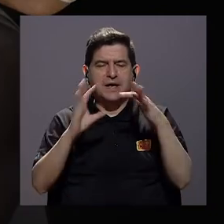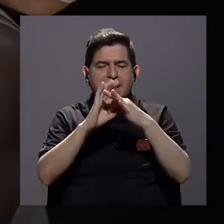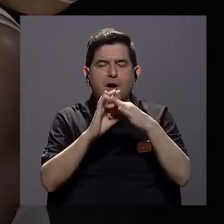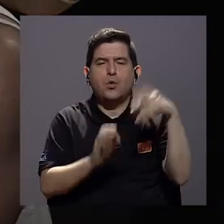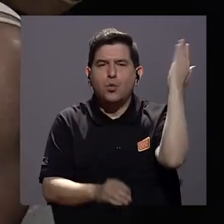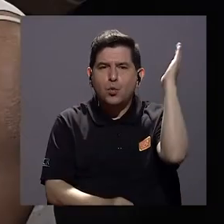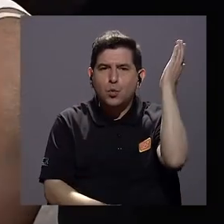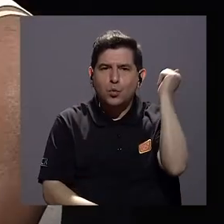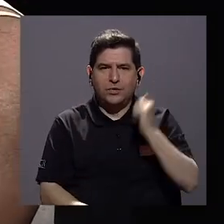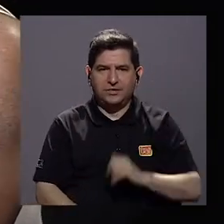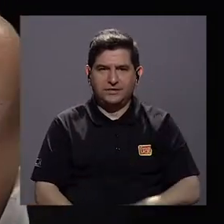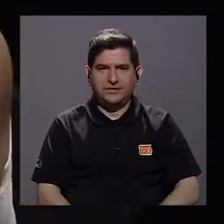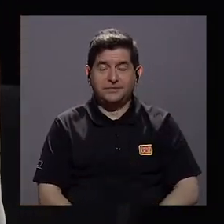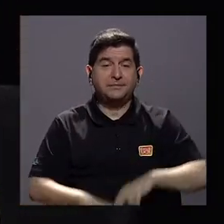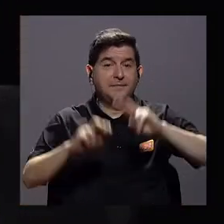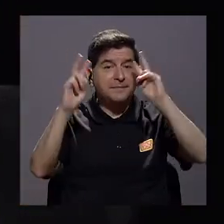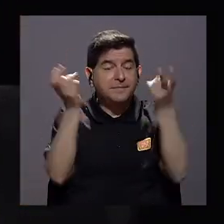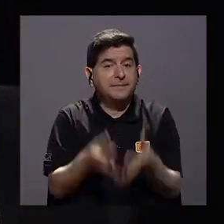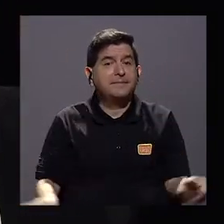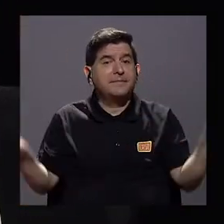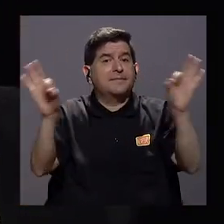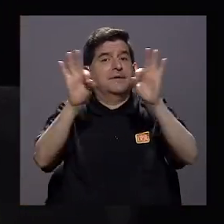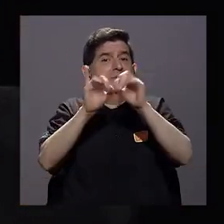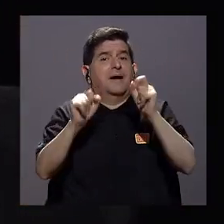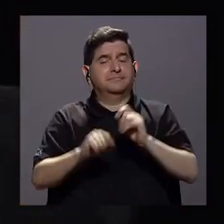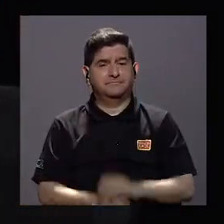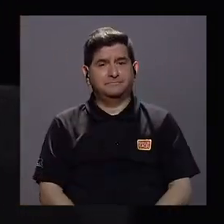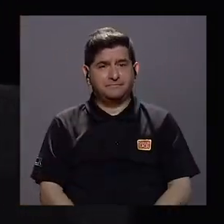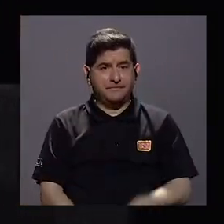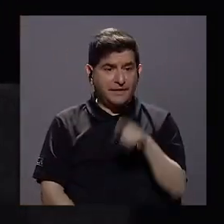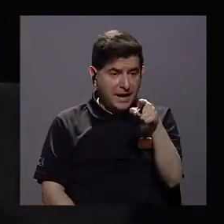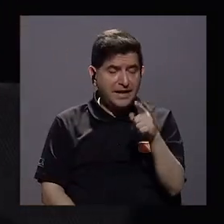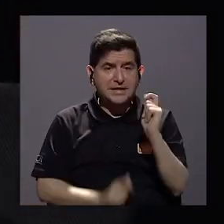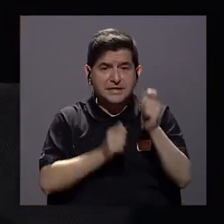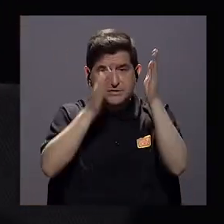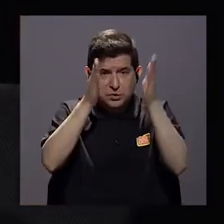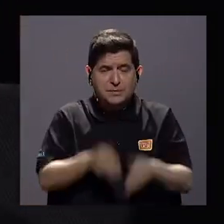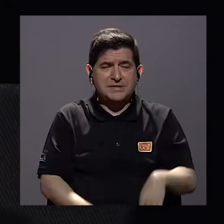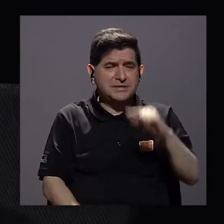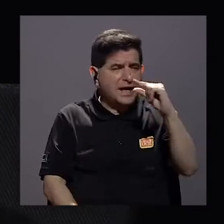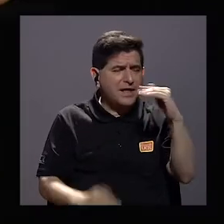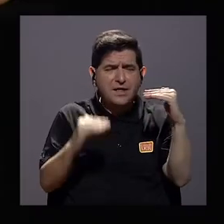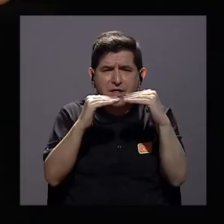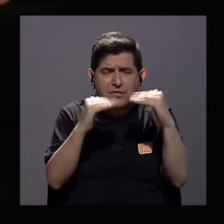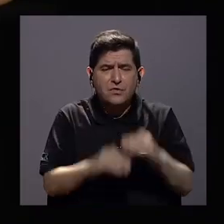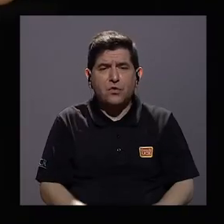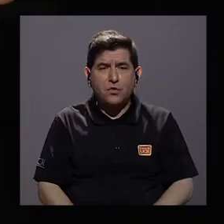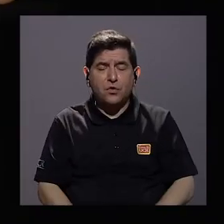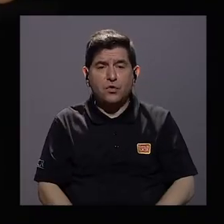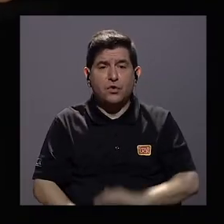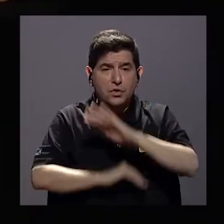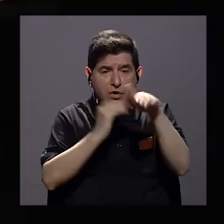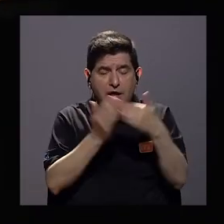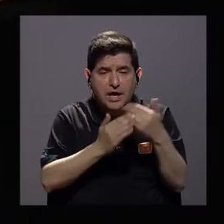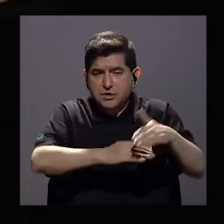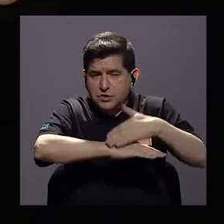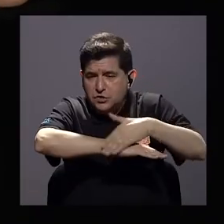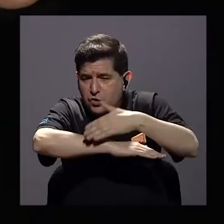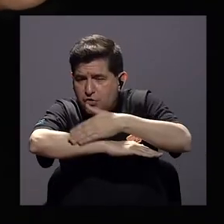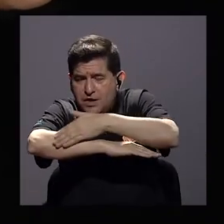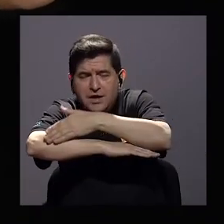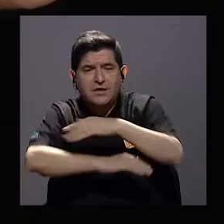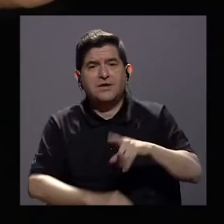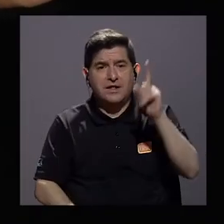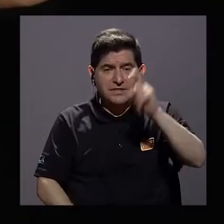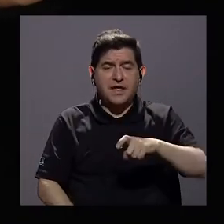Sí, el tema aquí importante es que esos pescadores artesanales que están a lo largo de nuestras costas tienen que